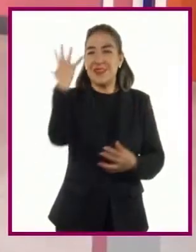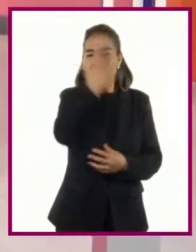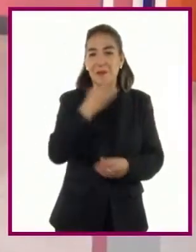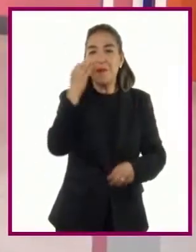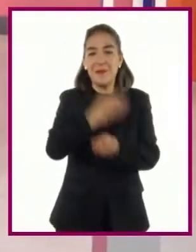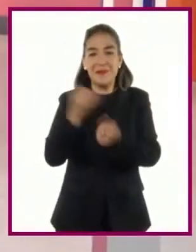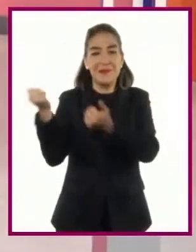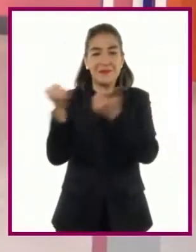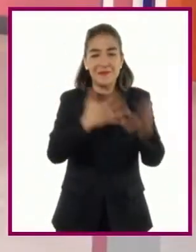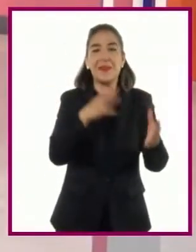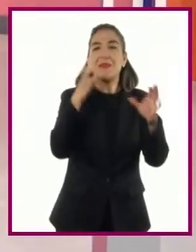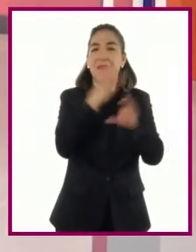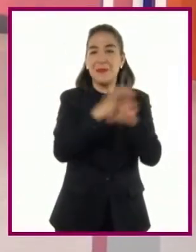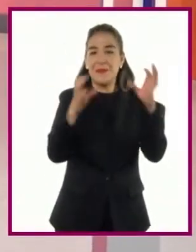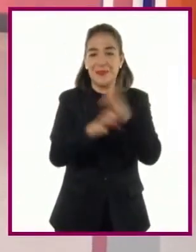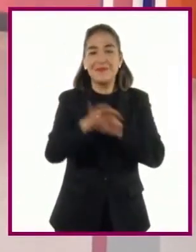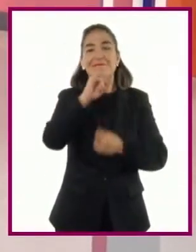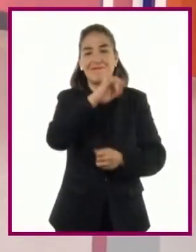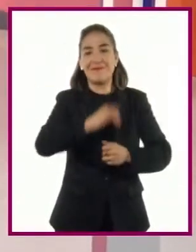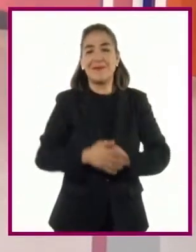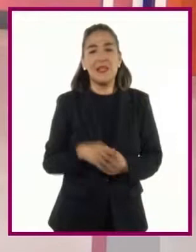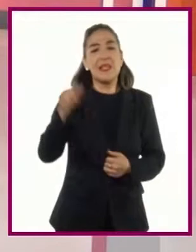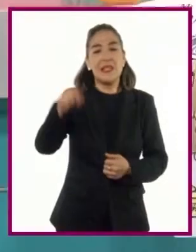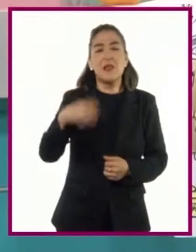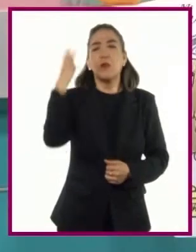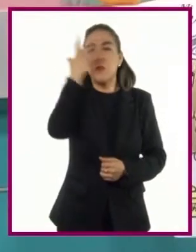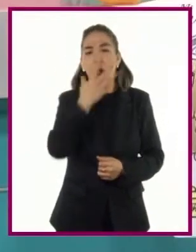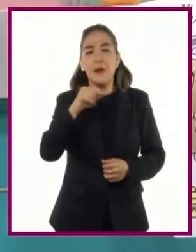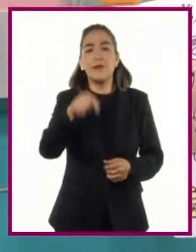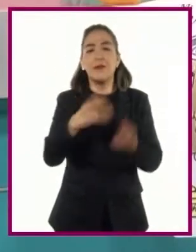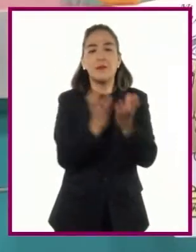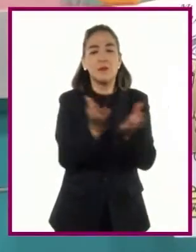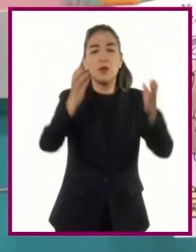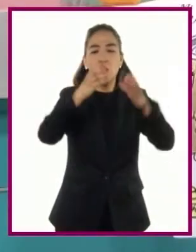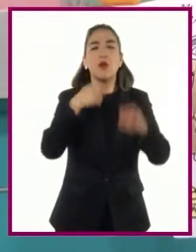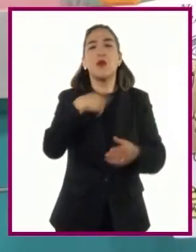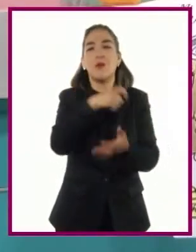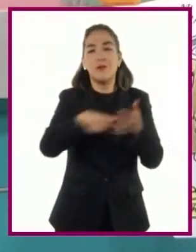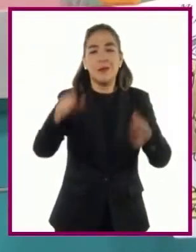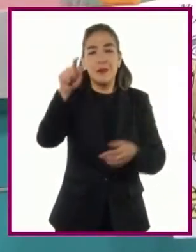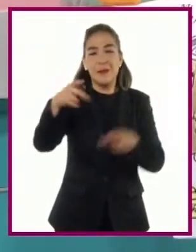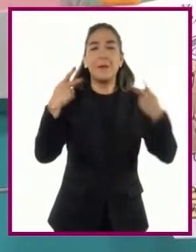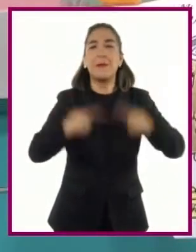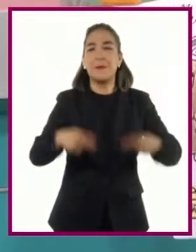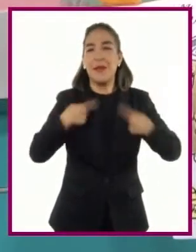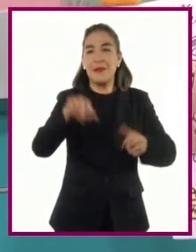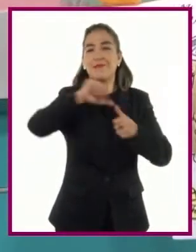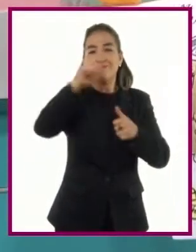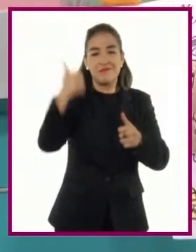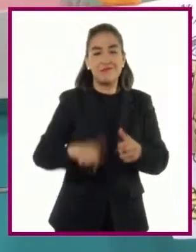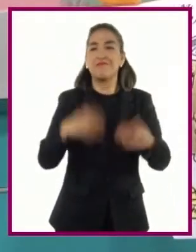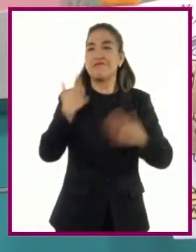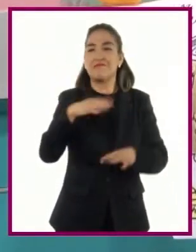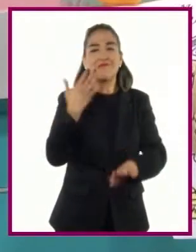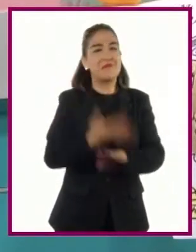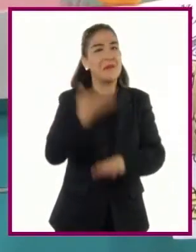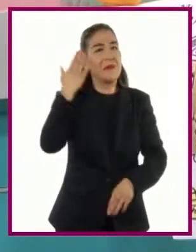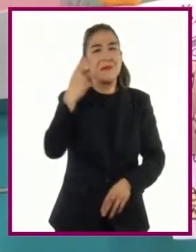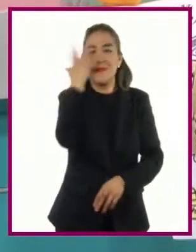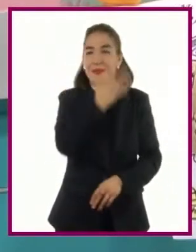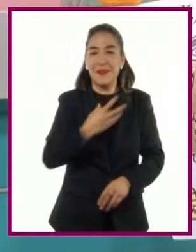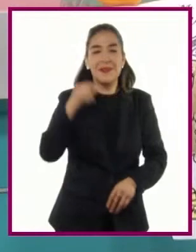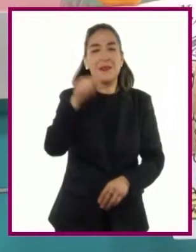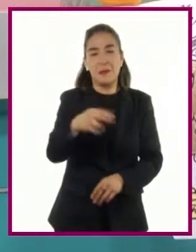trae. Así es, maestro. Estos bonitos guajes los compré con unos artesanos extraordinarios. Me parecieron